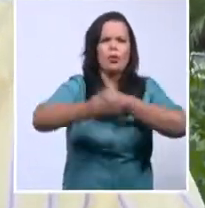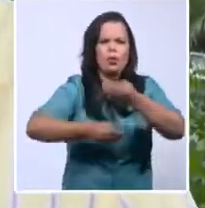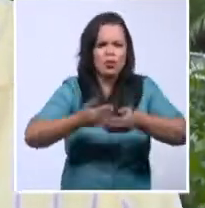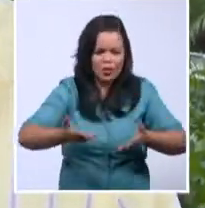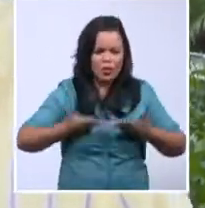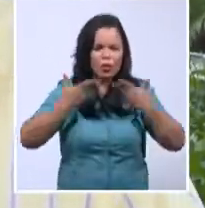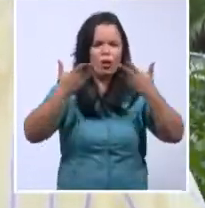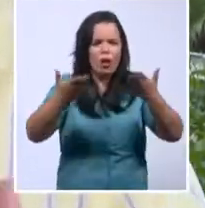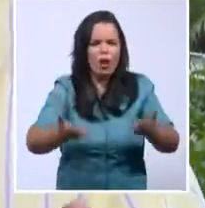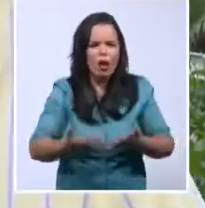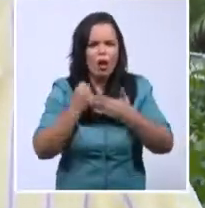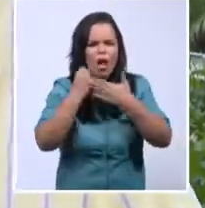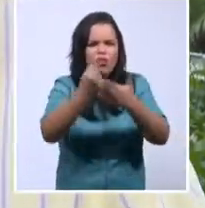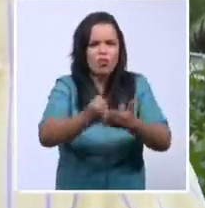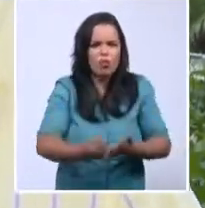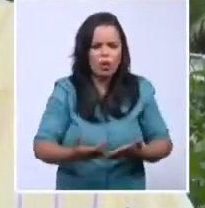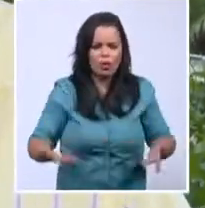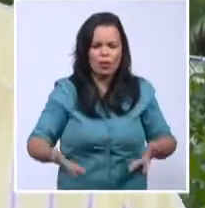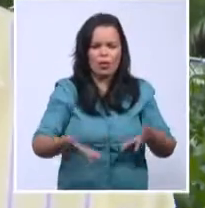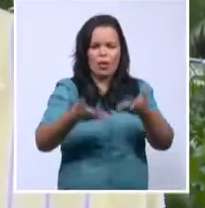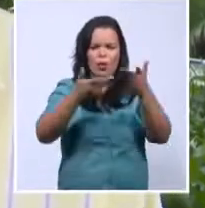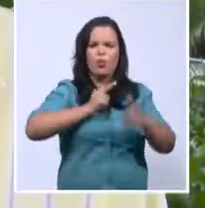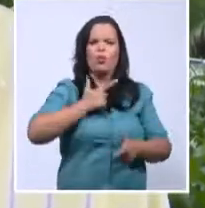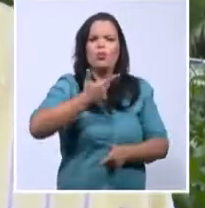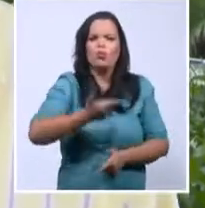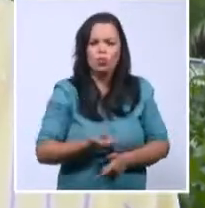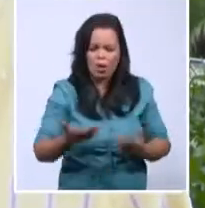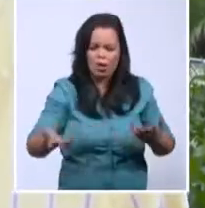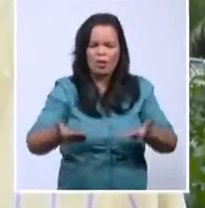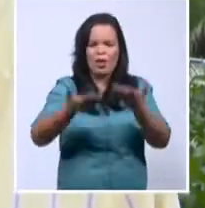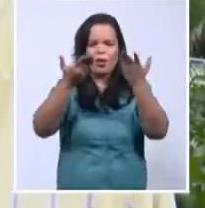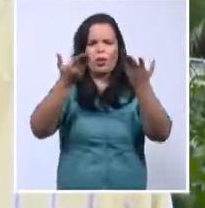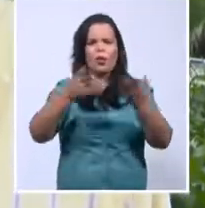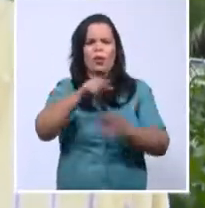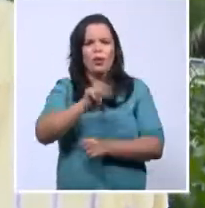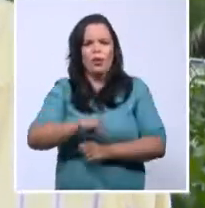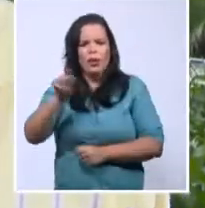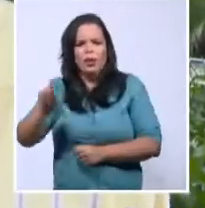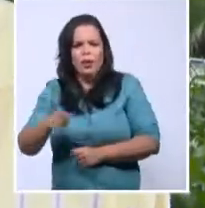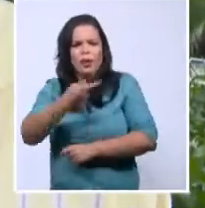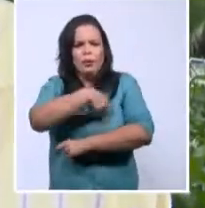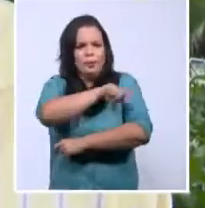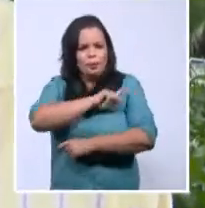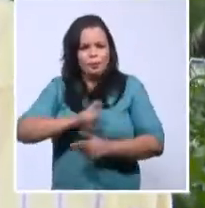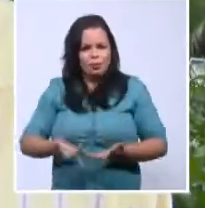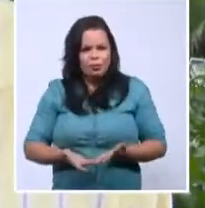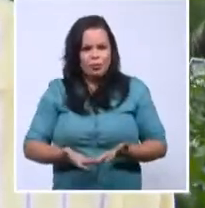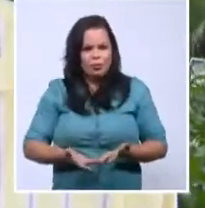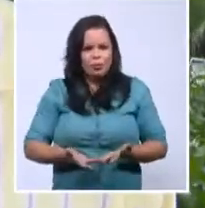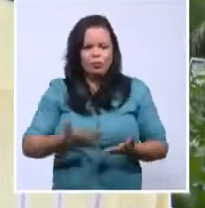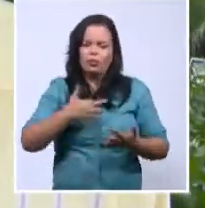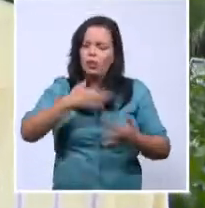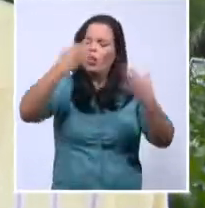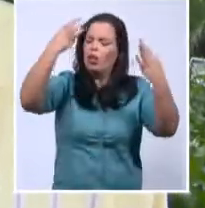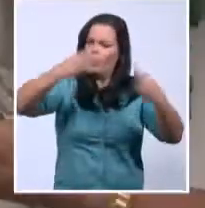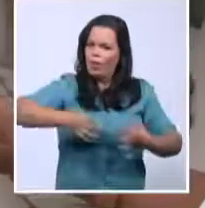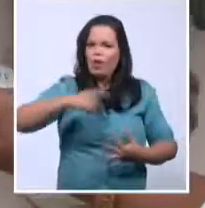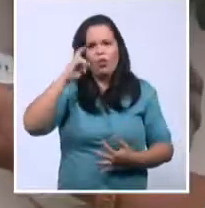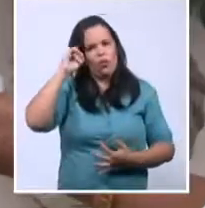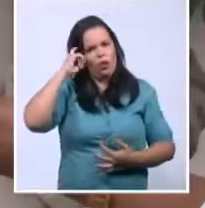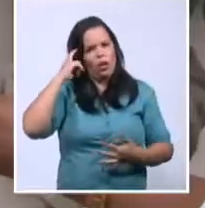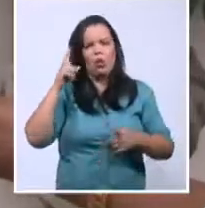el desarrollo de la cultura y para el desarrollo de todas las potencialidades que tiene un pueblo? O sea, creo y apoyo justamente que ese diálogo no se